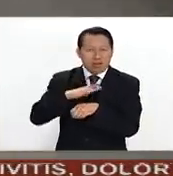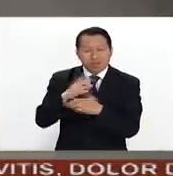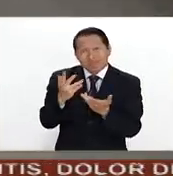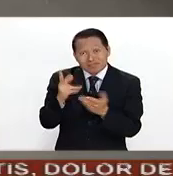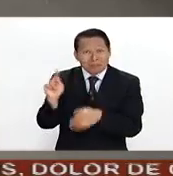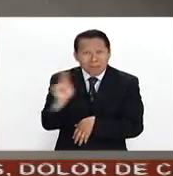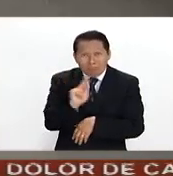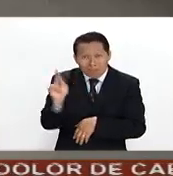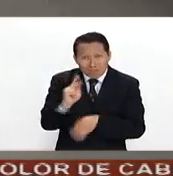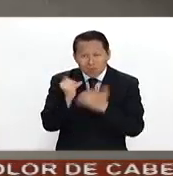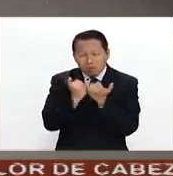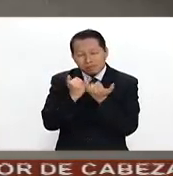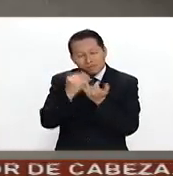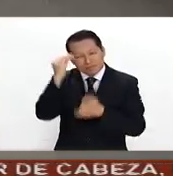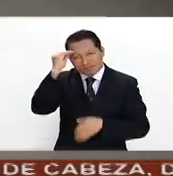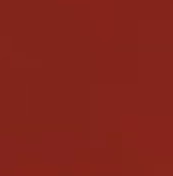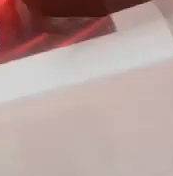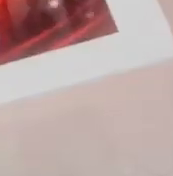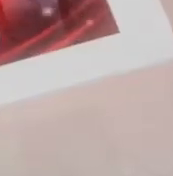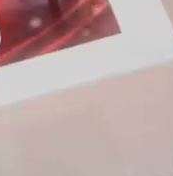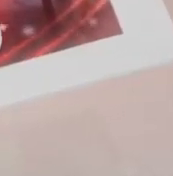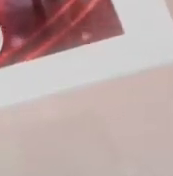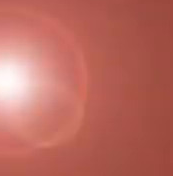similares y terribles.